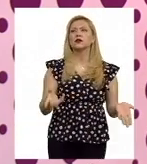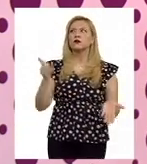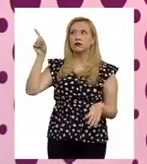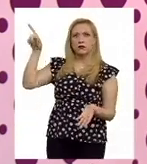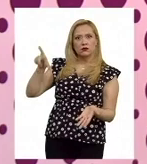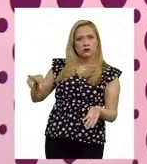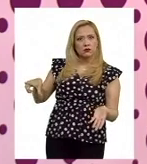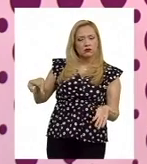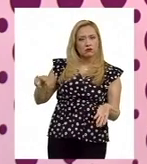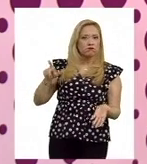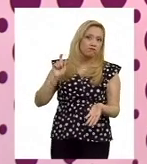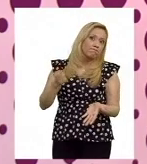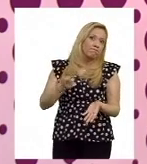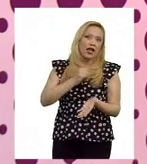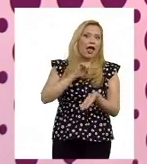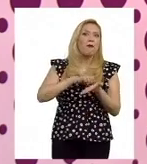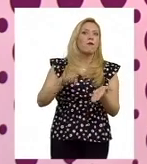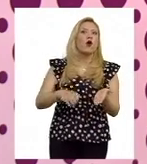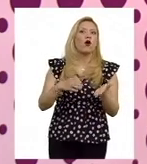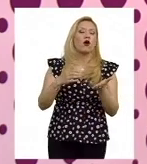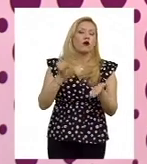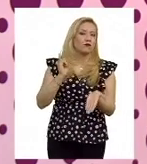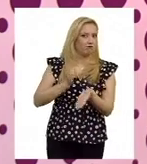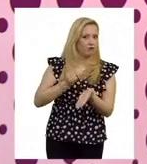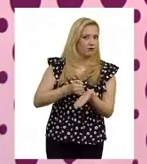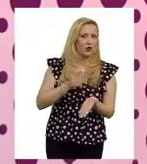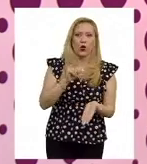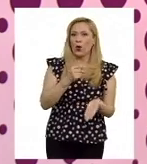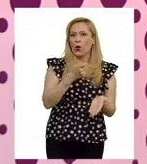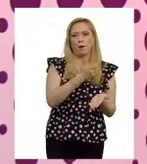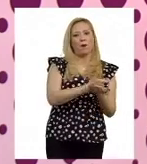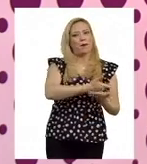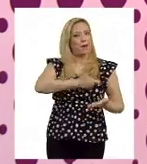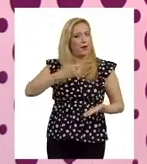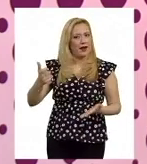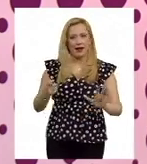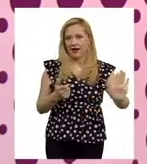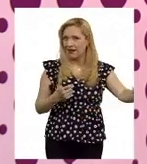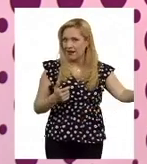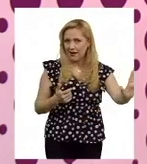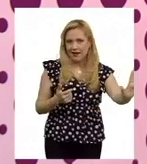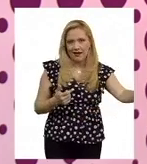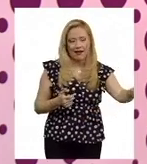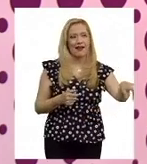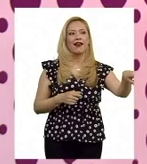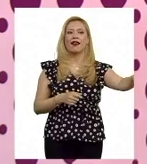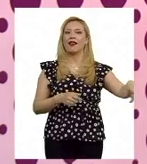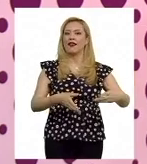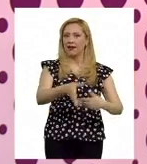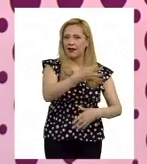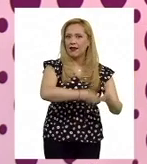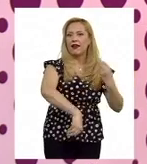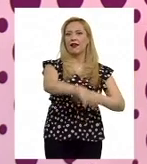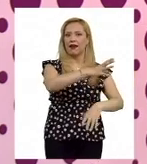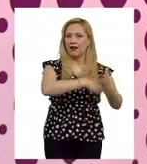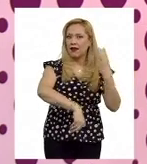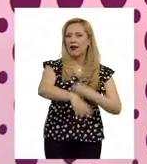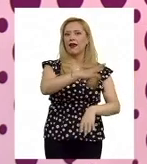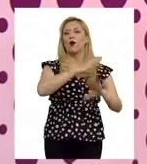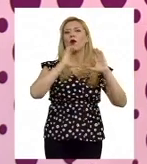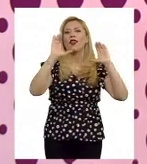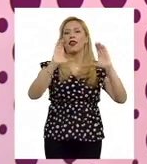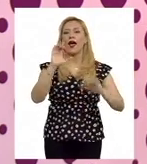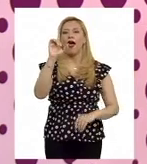política fiscal, por ejemplo, exoneraciones a actividades productivas que sean amigables con